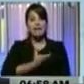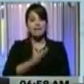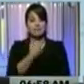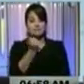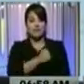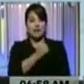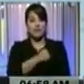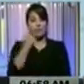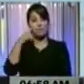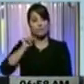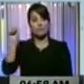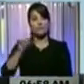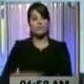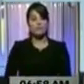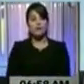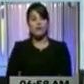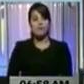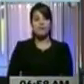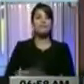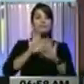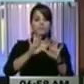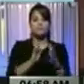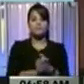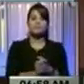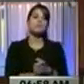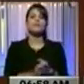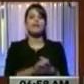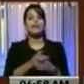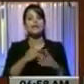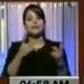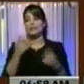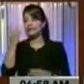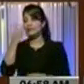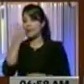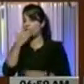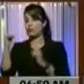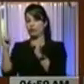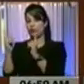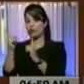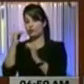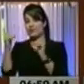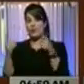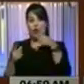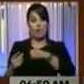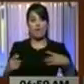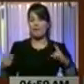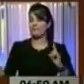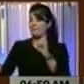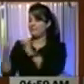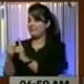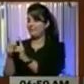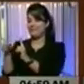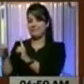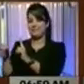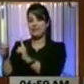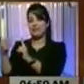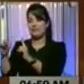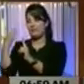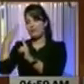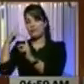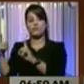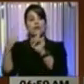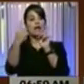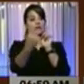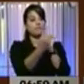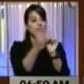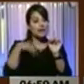¿no? Luego de reunirse con Santos en febrero, Obama va a Cuba y Argentina. Vean lo que dice. Al parecer,